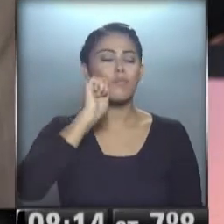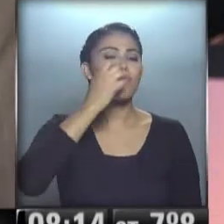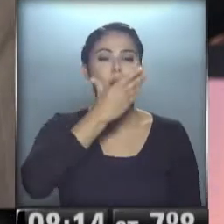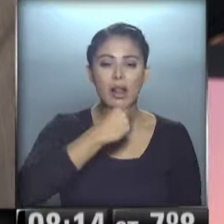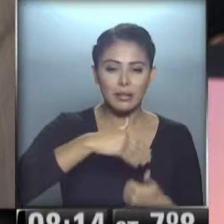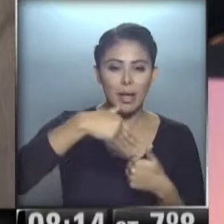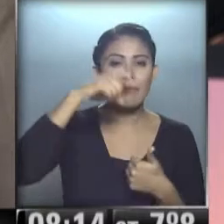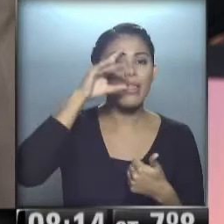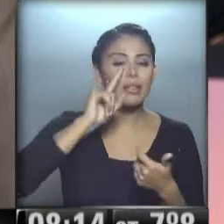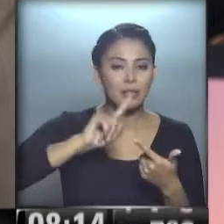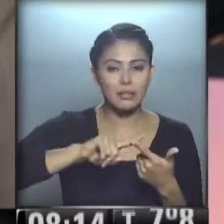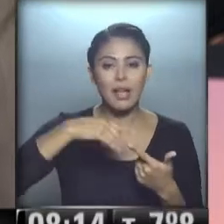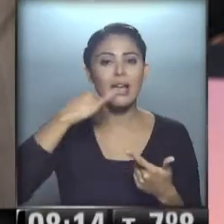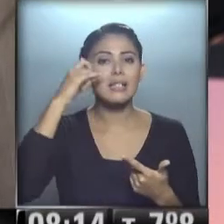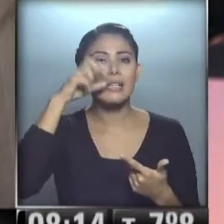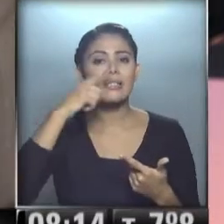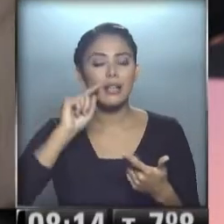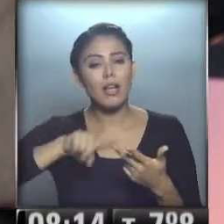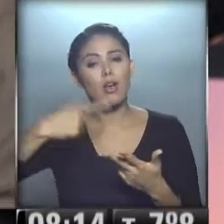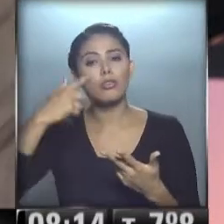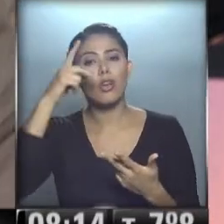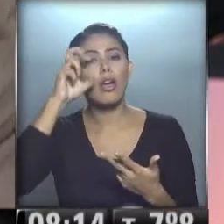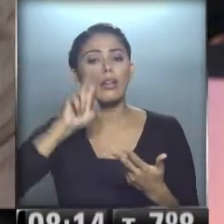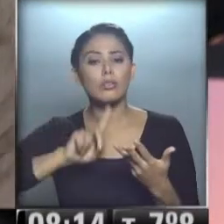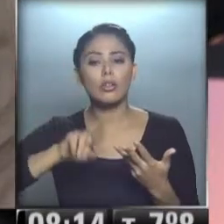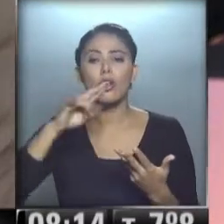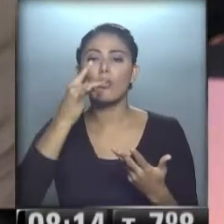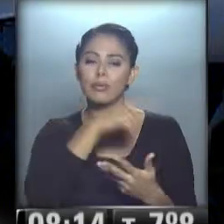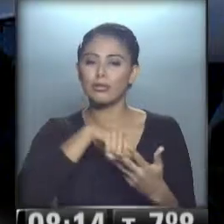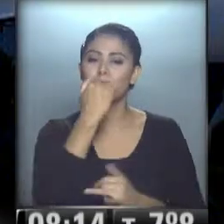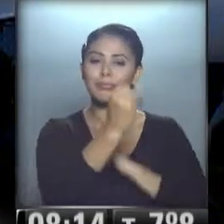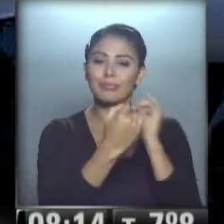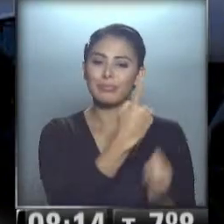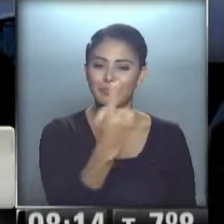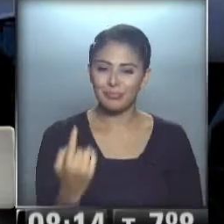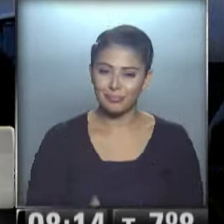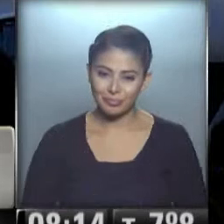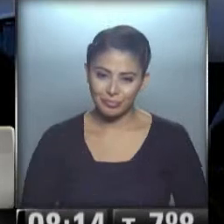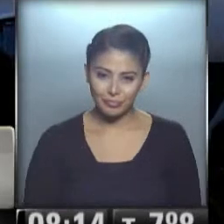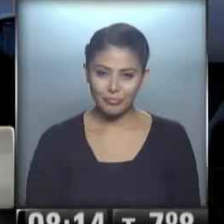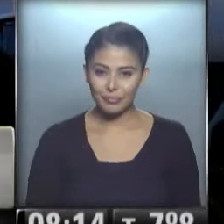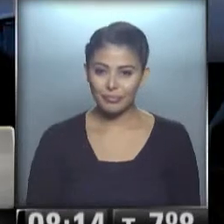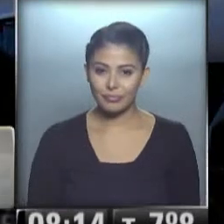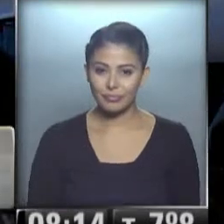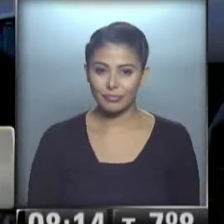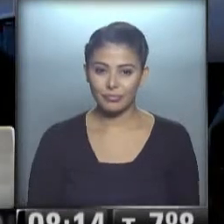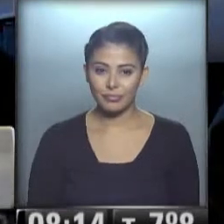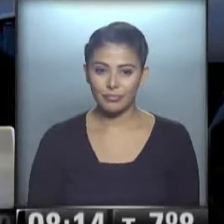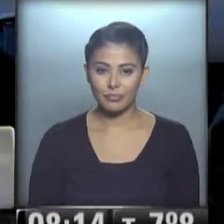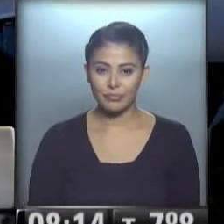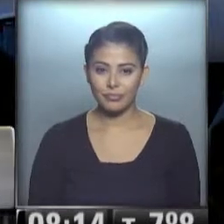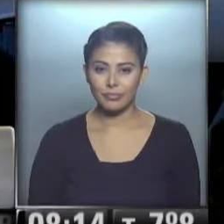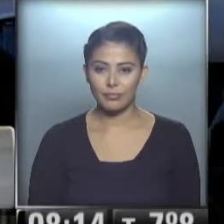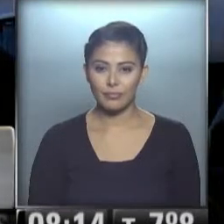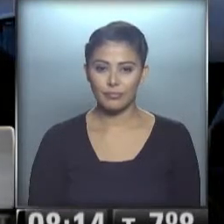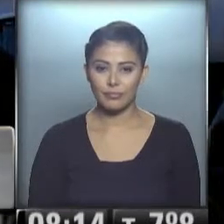y Jessica Jules, acompañados por Héctor Calori y Rubén Estela, con quien conversamos. Hace un poquito de memoria. ¿Te acordás de Don Cosme, el tapicero?